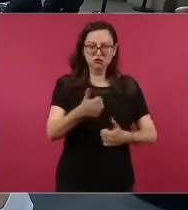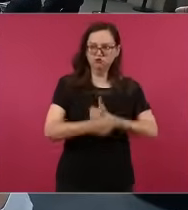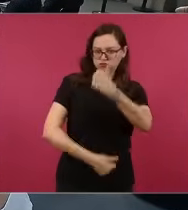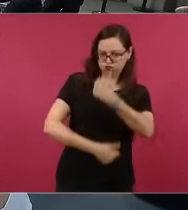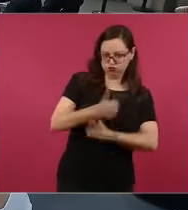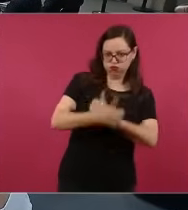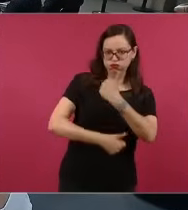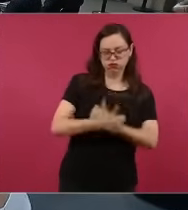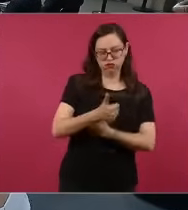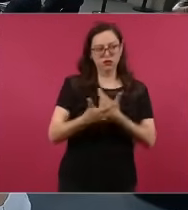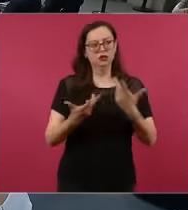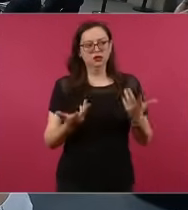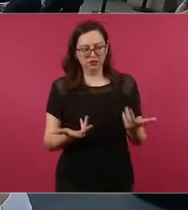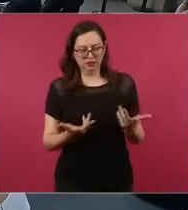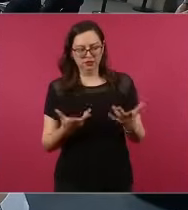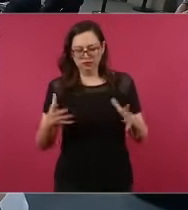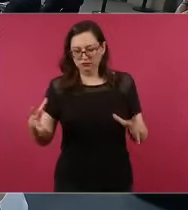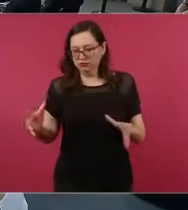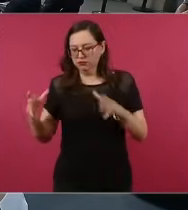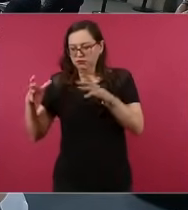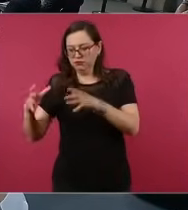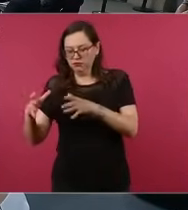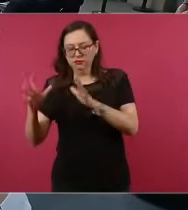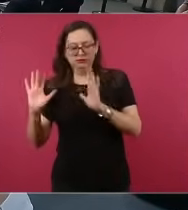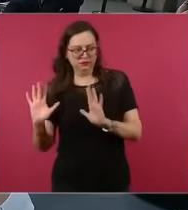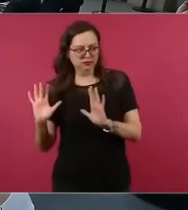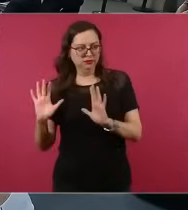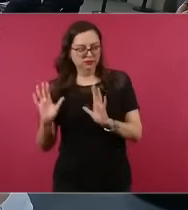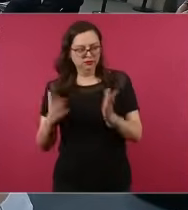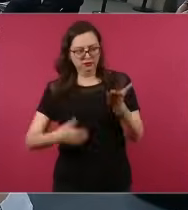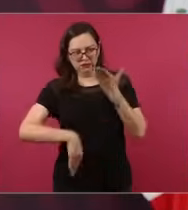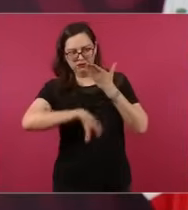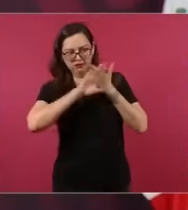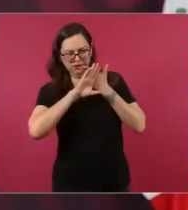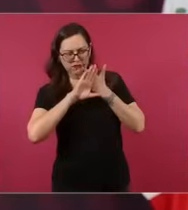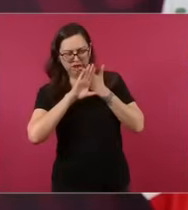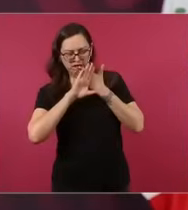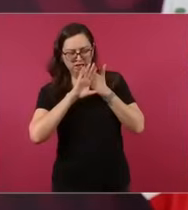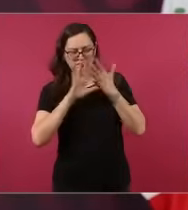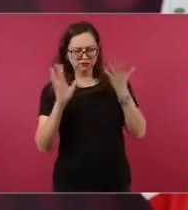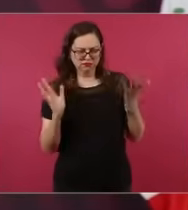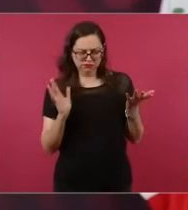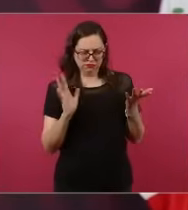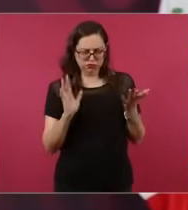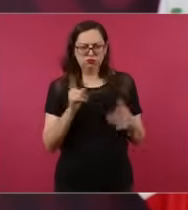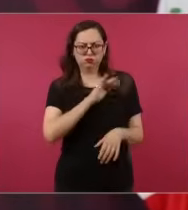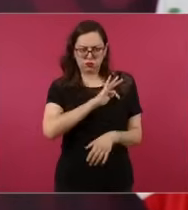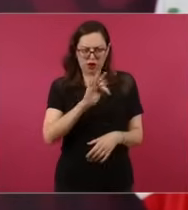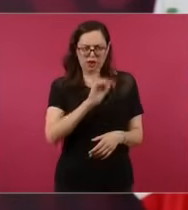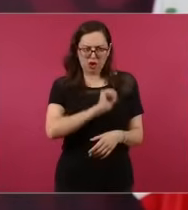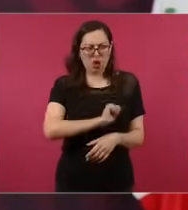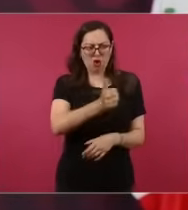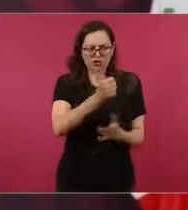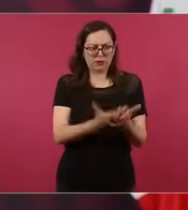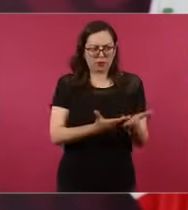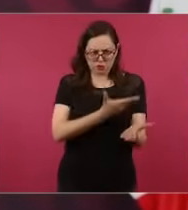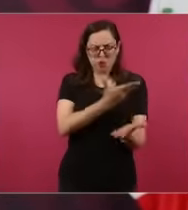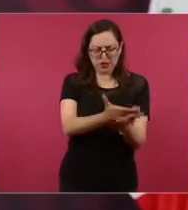porque lo que nosotros representamos no tiene por qué ser lo único.